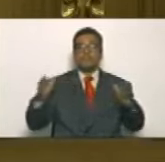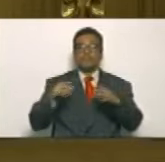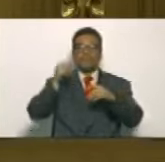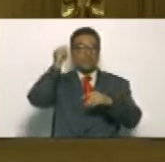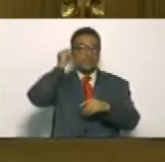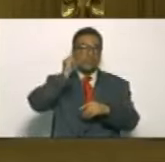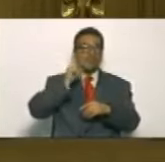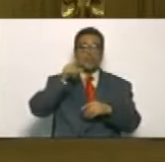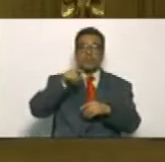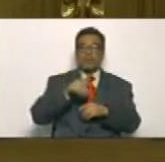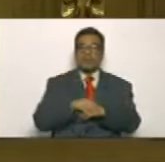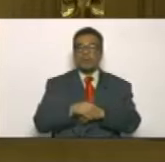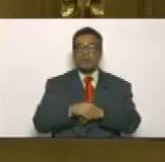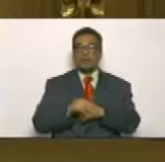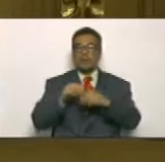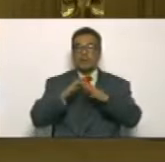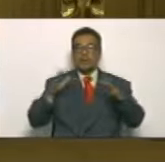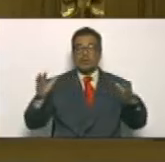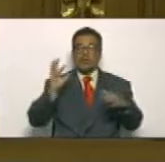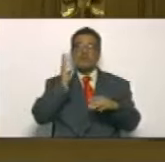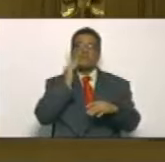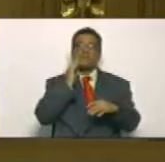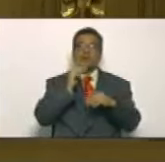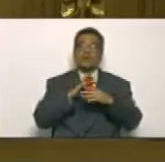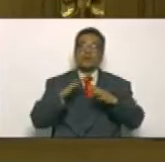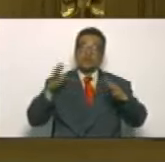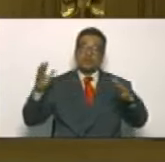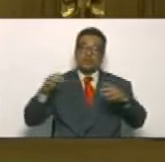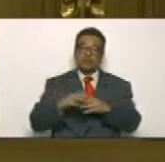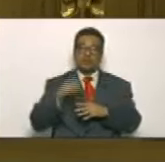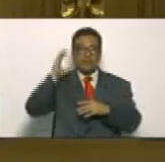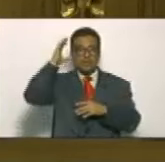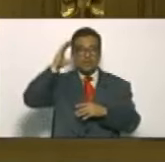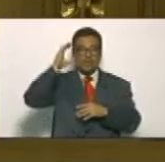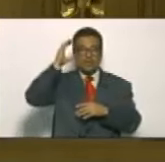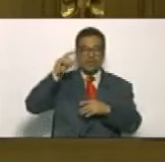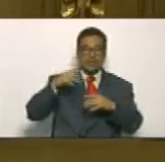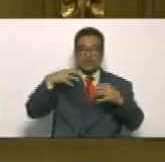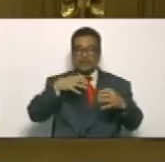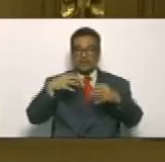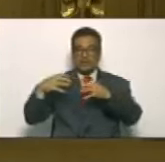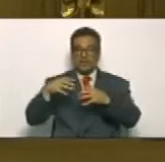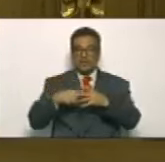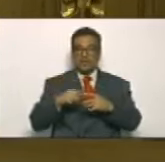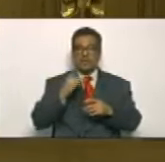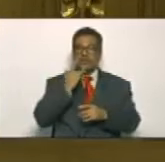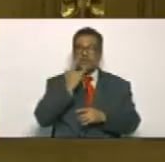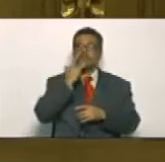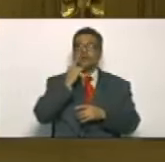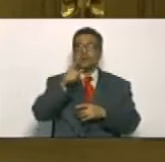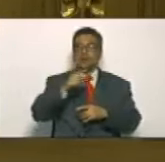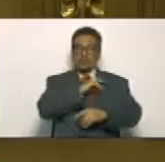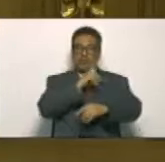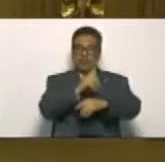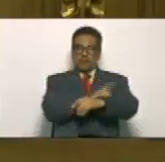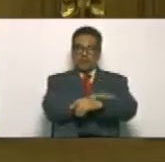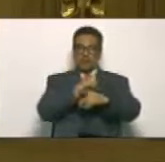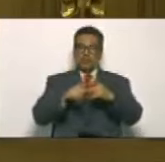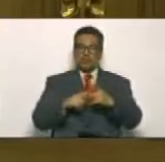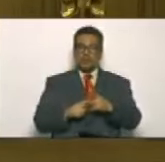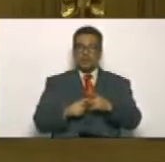mariscal de Ayacucho un gran ejemplo de máxima conciencia, de lucha, de valor, de fuerza